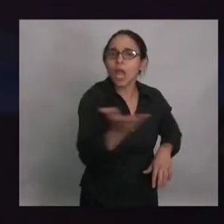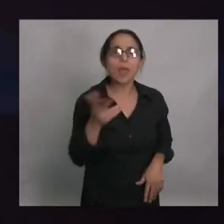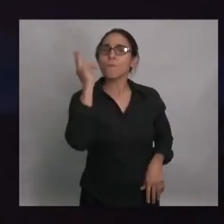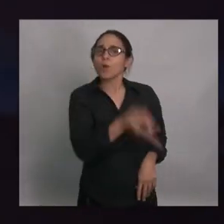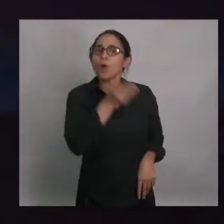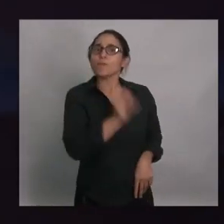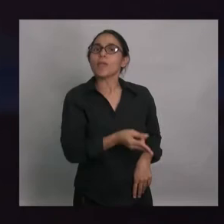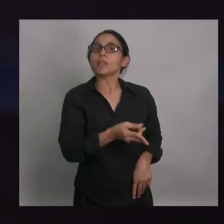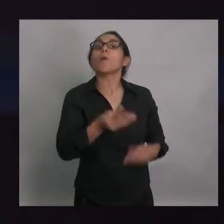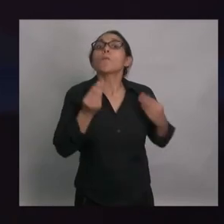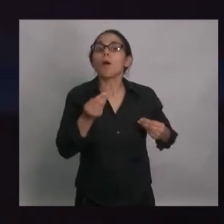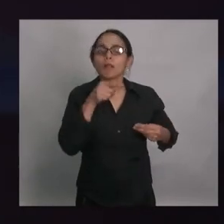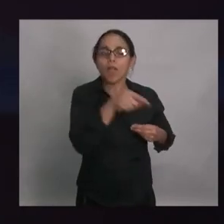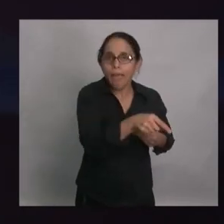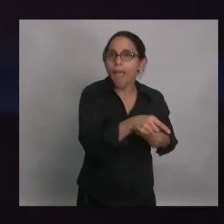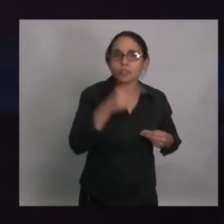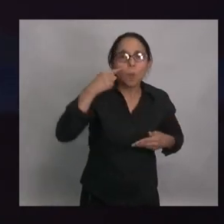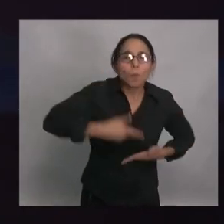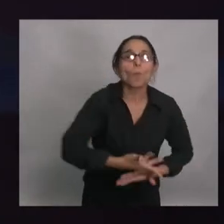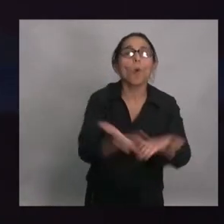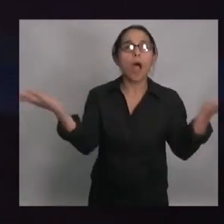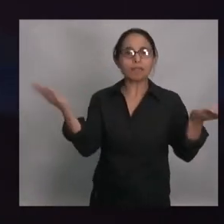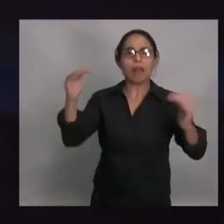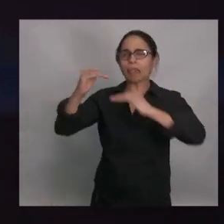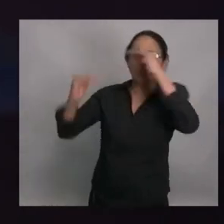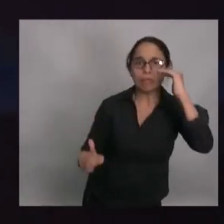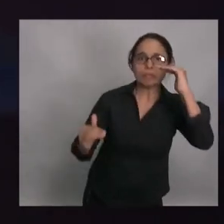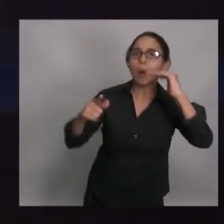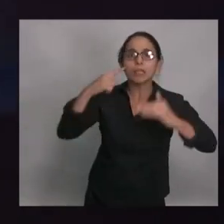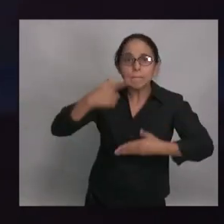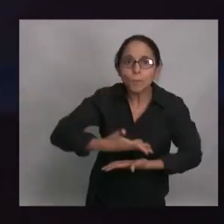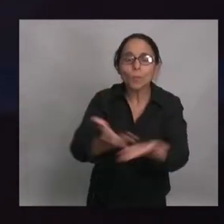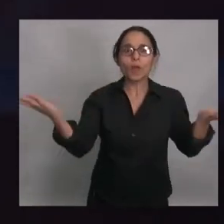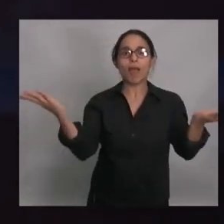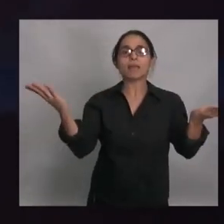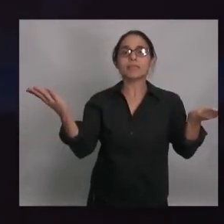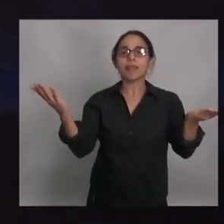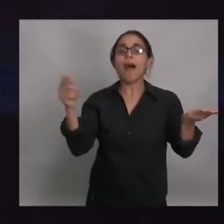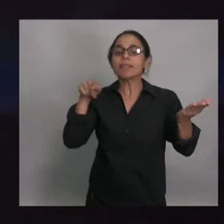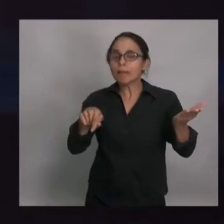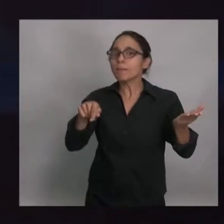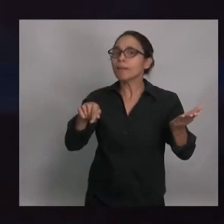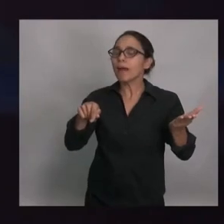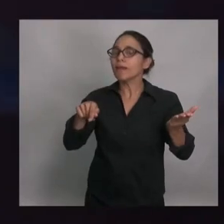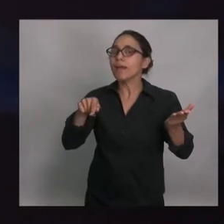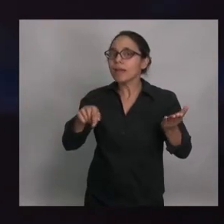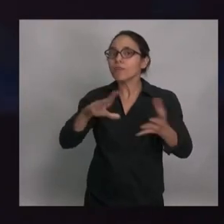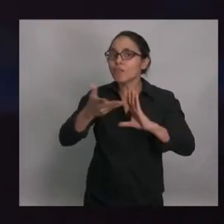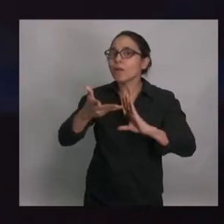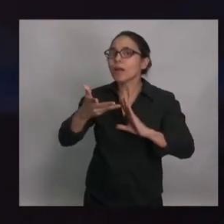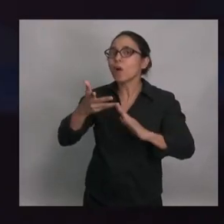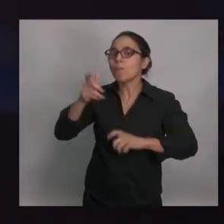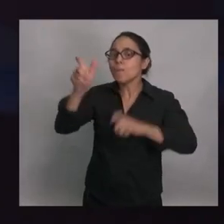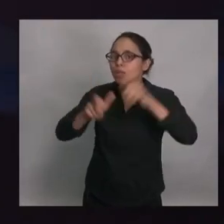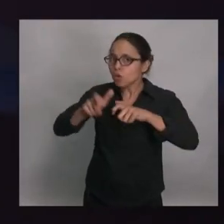desigualdades y también incitadoras por consiguiente a las bases sociales a protestar